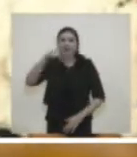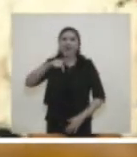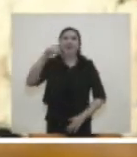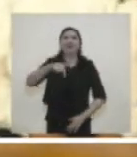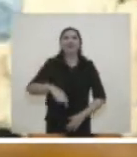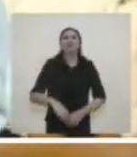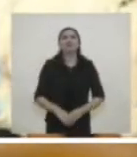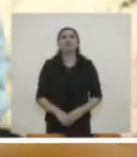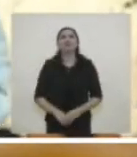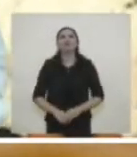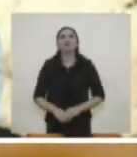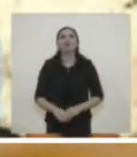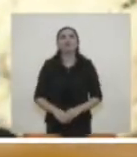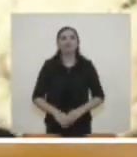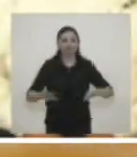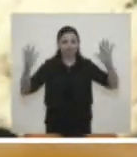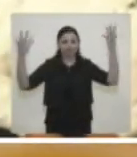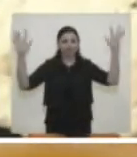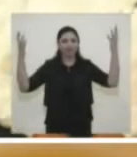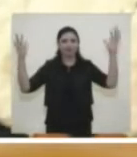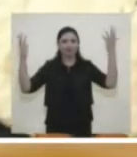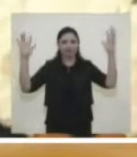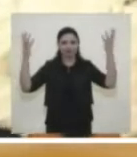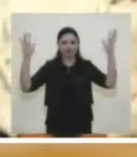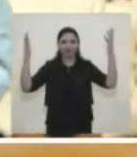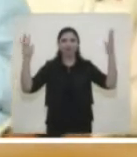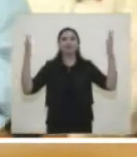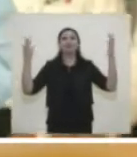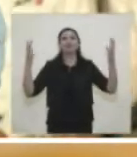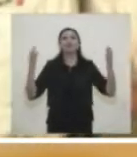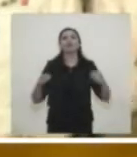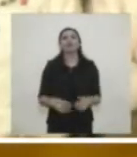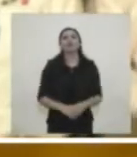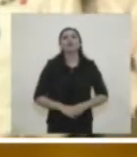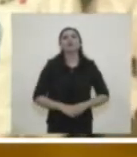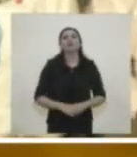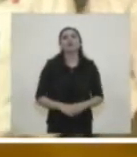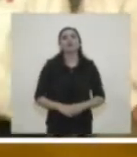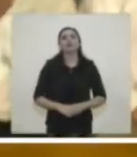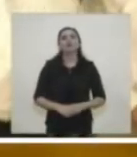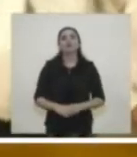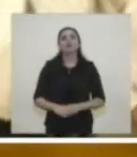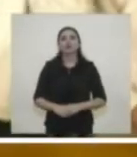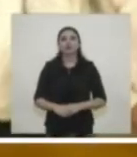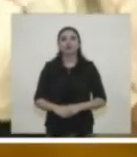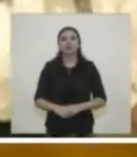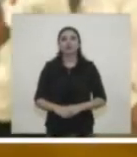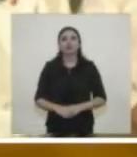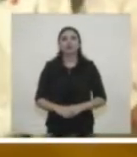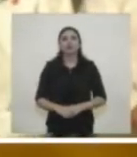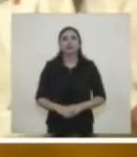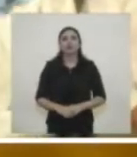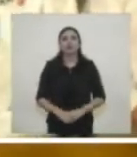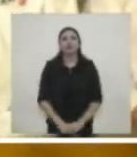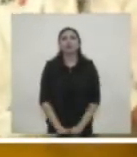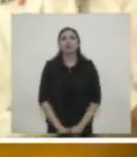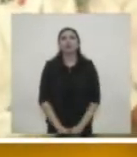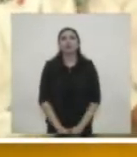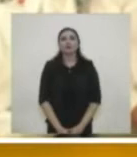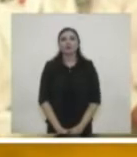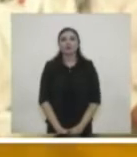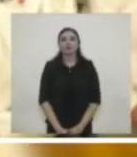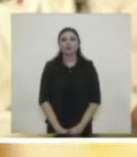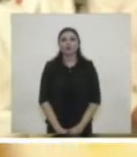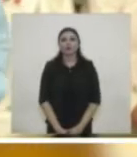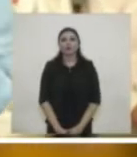que yo sí soy priista, José Antonio Meade no tiene una militancia partidista, es el único candidato realmente independiente que está contendiendo, pero yo